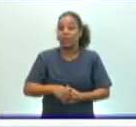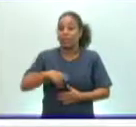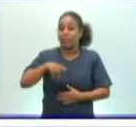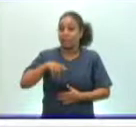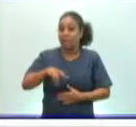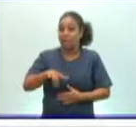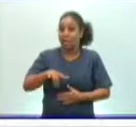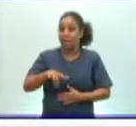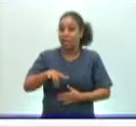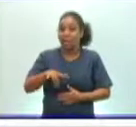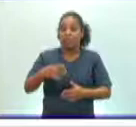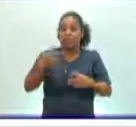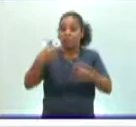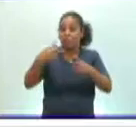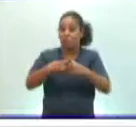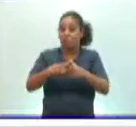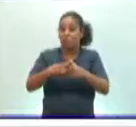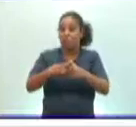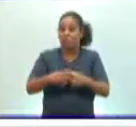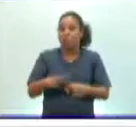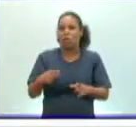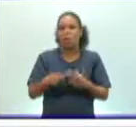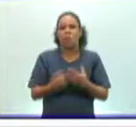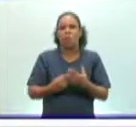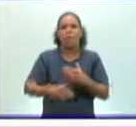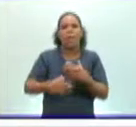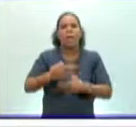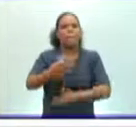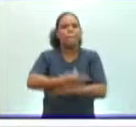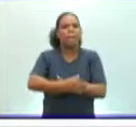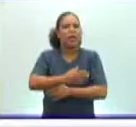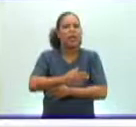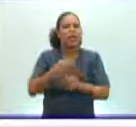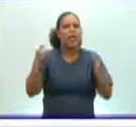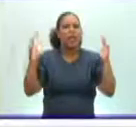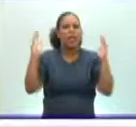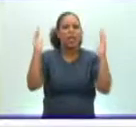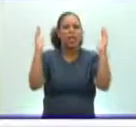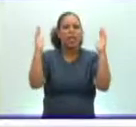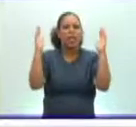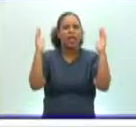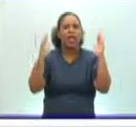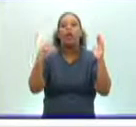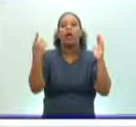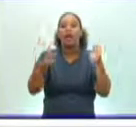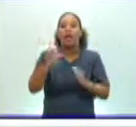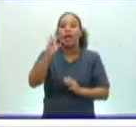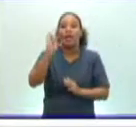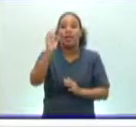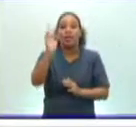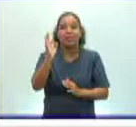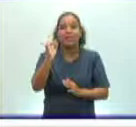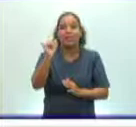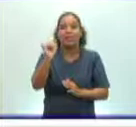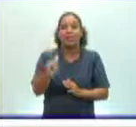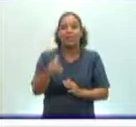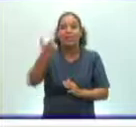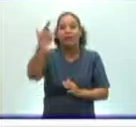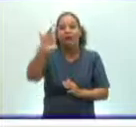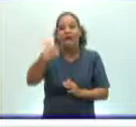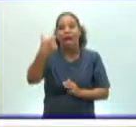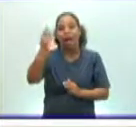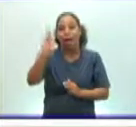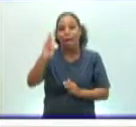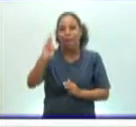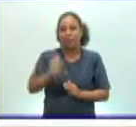Y están cortados por qué paralelas? EF y AB. Pero observen bien,